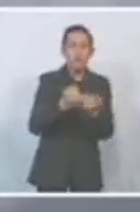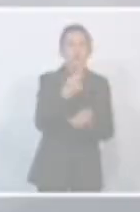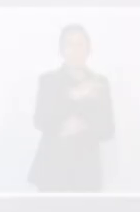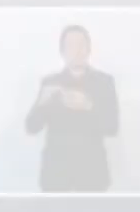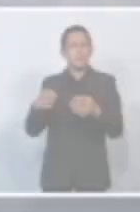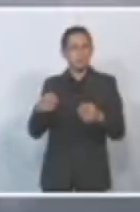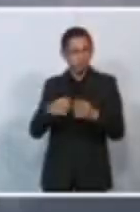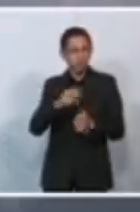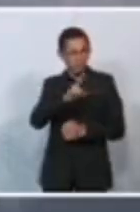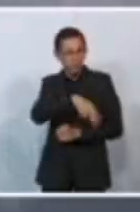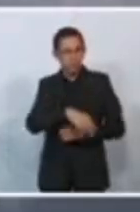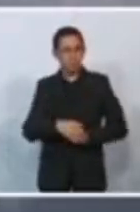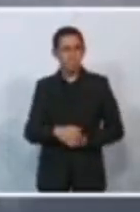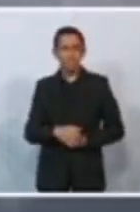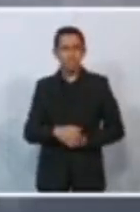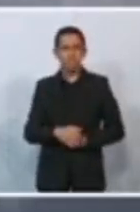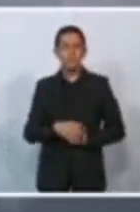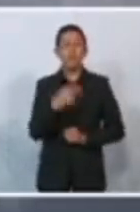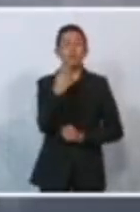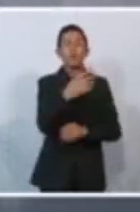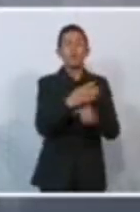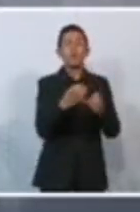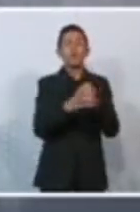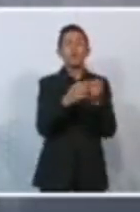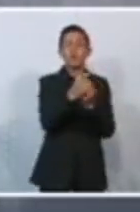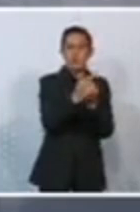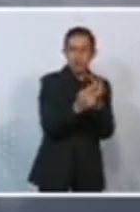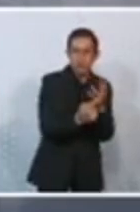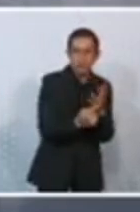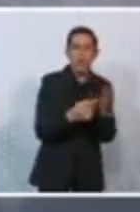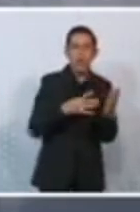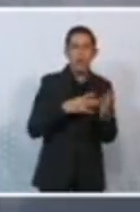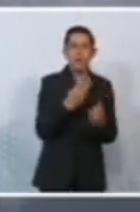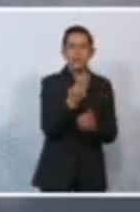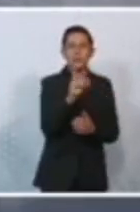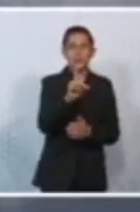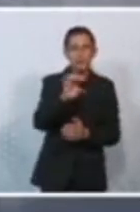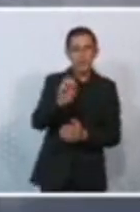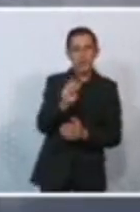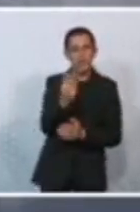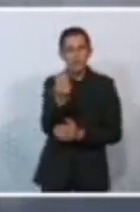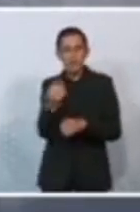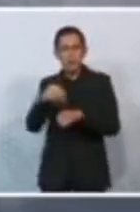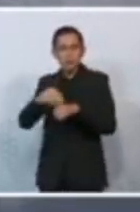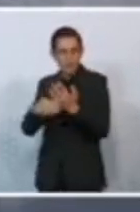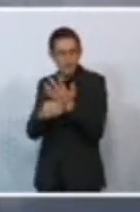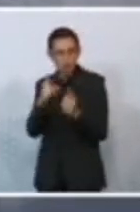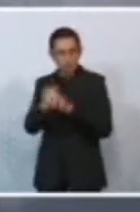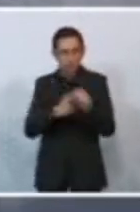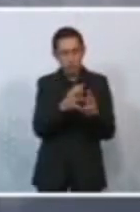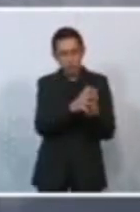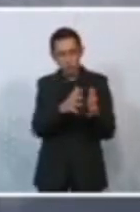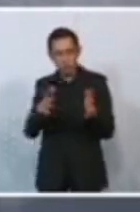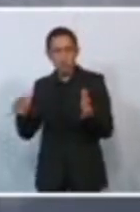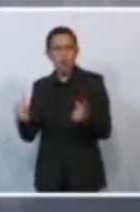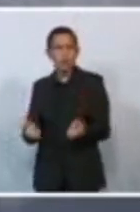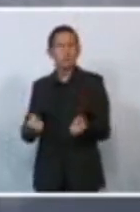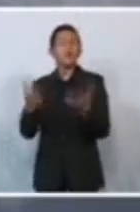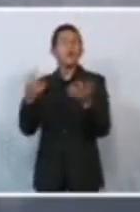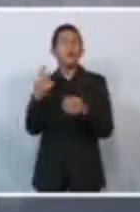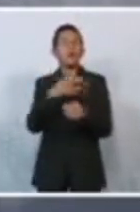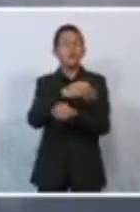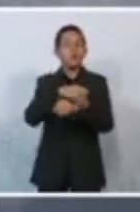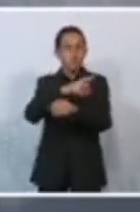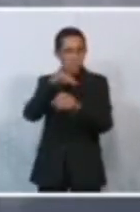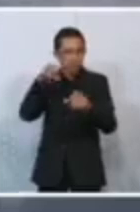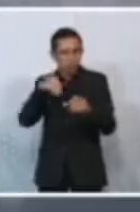tus hijos? En su declaración patrimonial 3 de 3, reportó ingresos anuales en la suma de los ingresos de